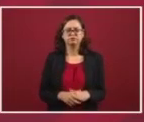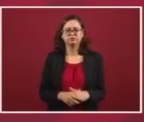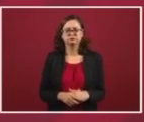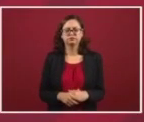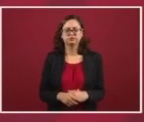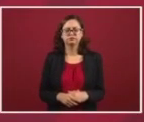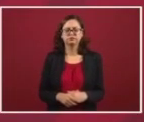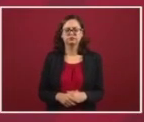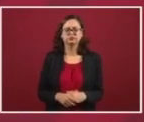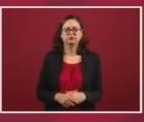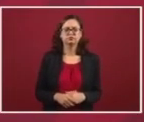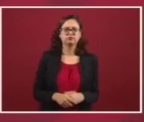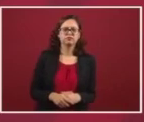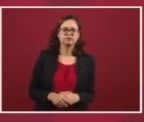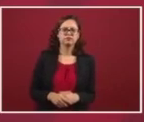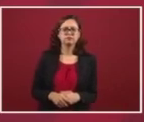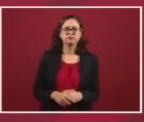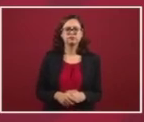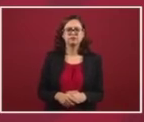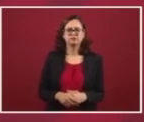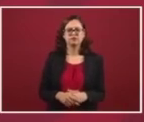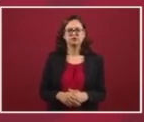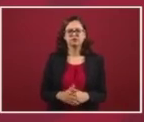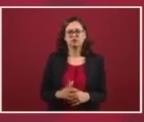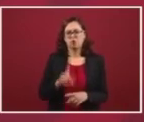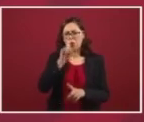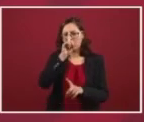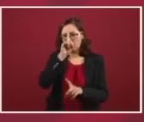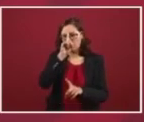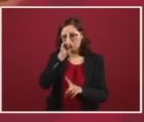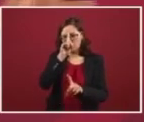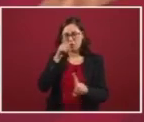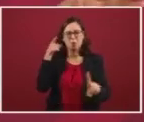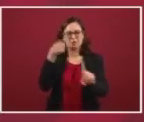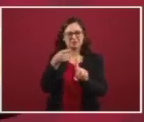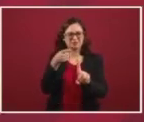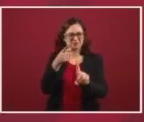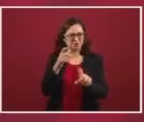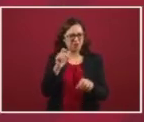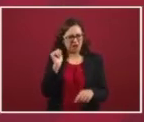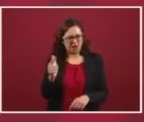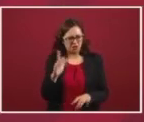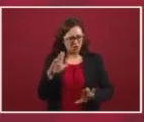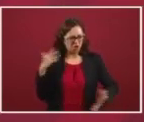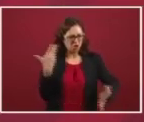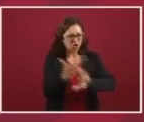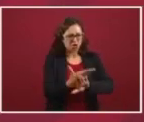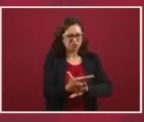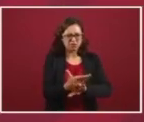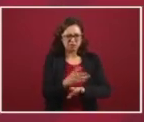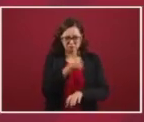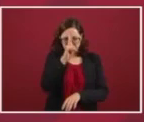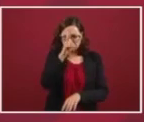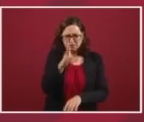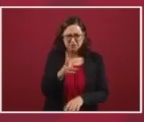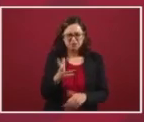propósito de persecución, sino es saber nada más,